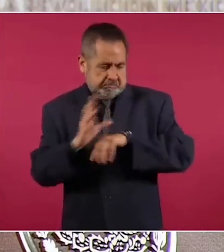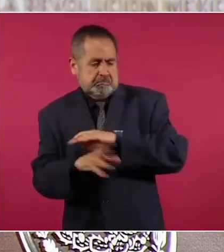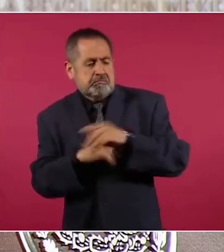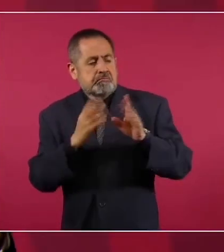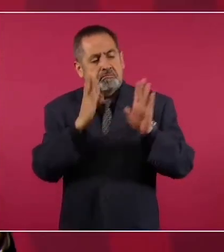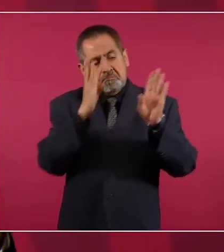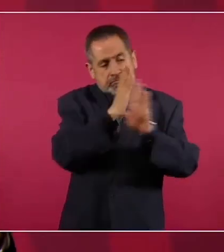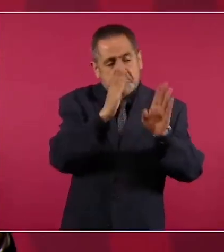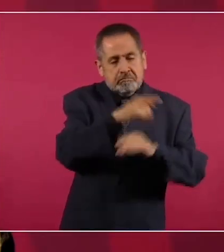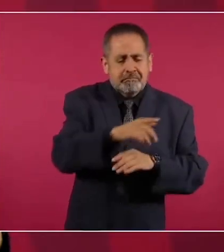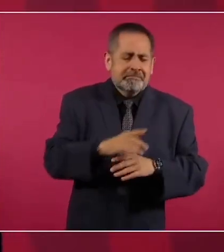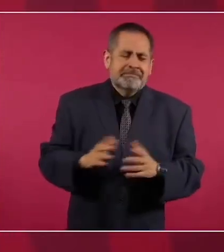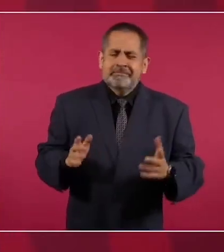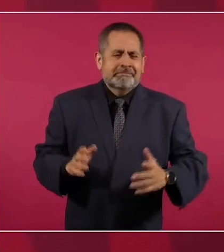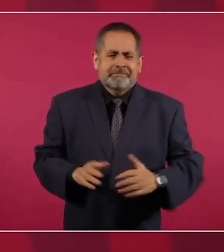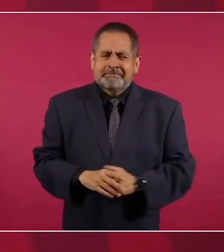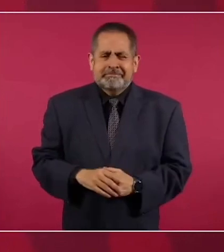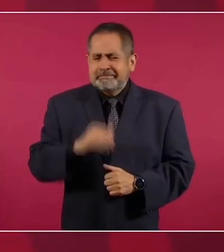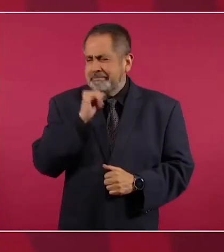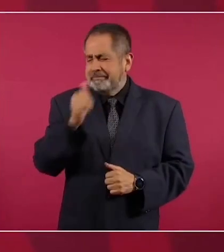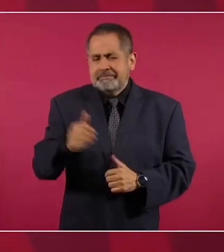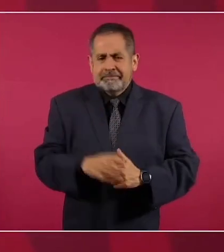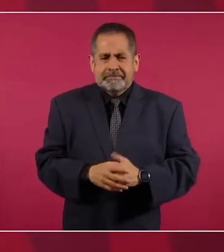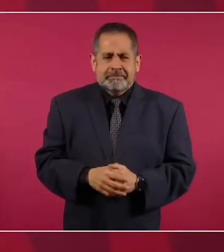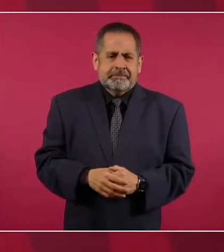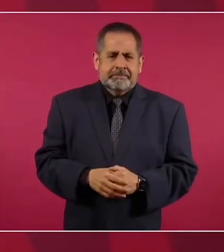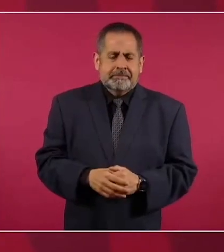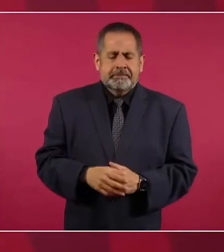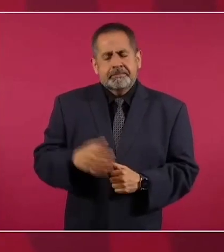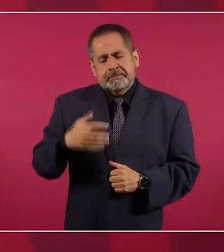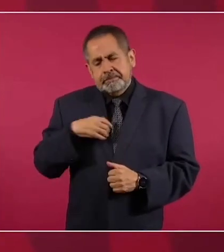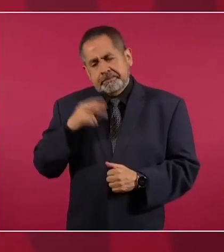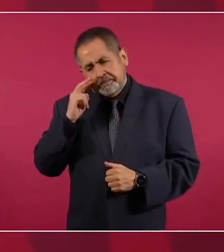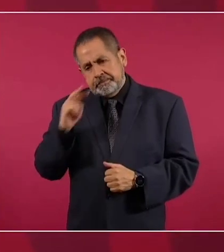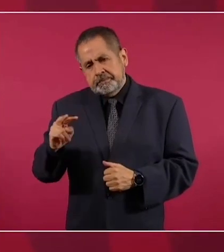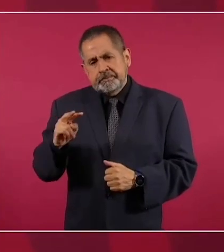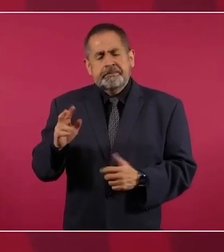mismo, pero estaba yo viendo que